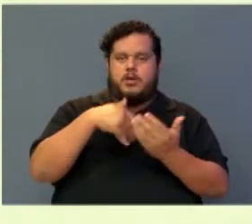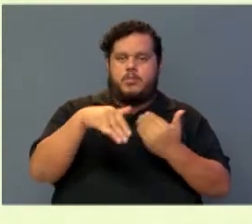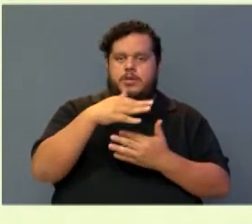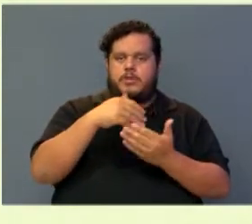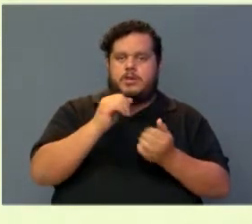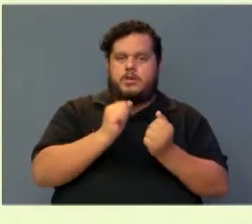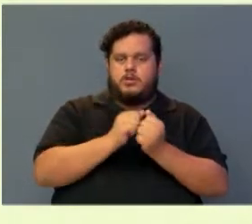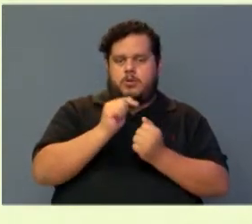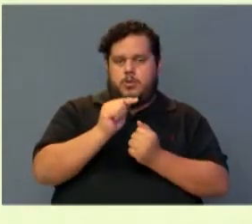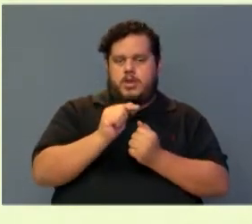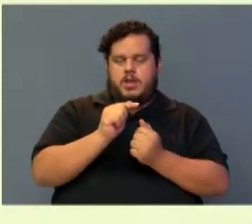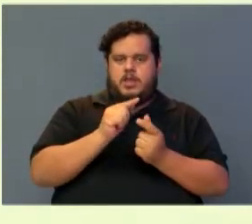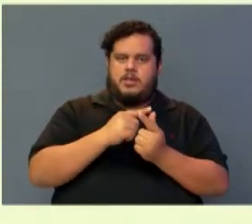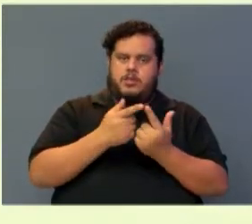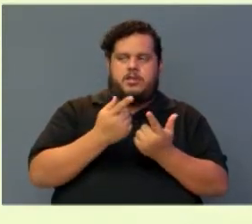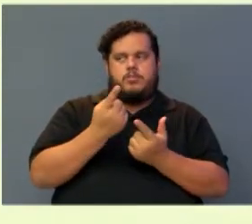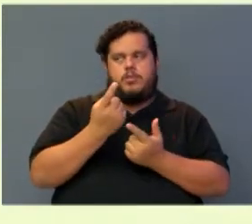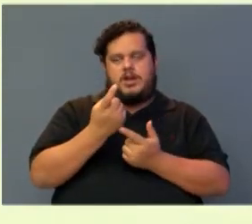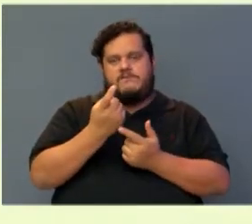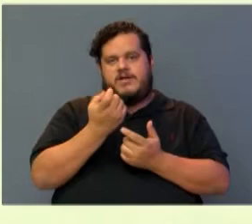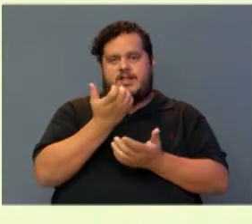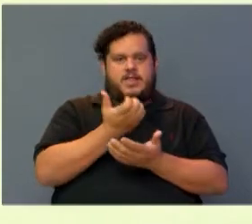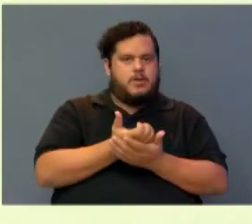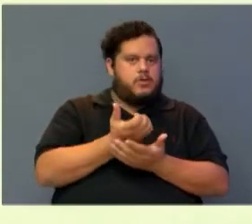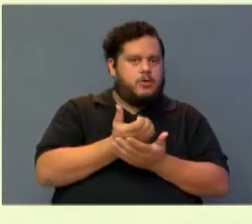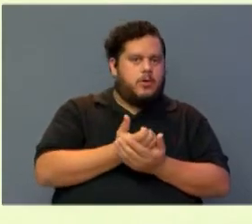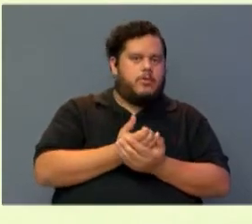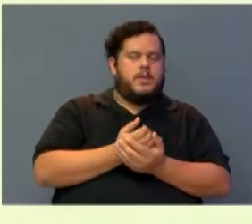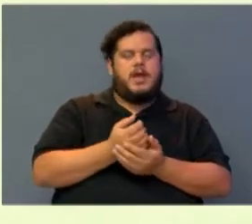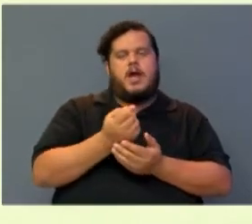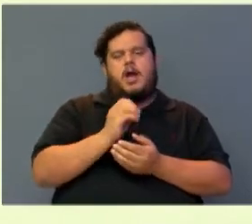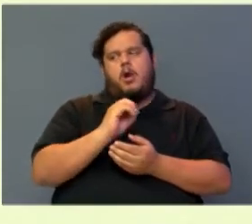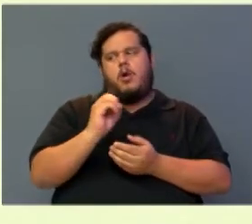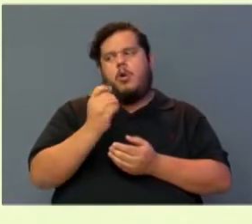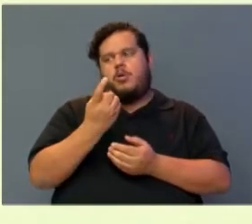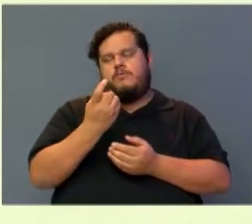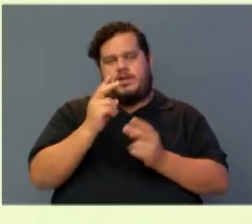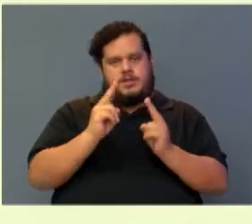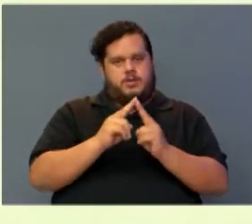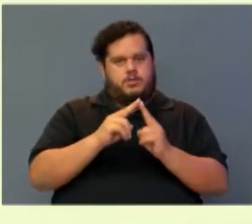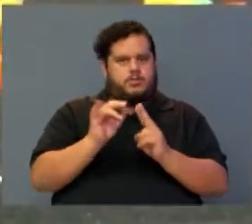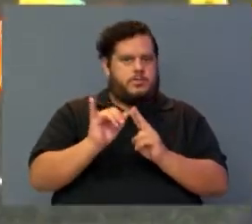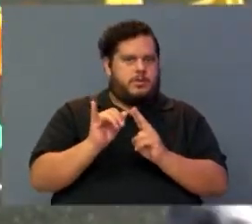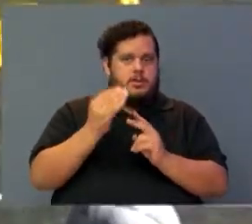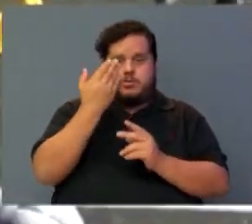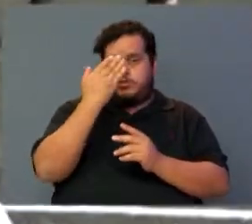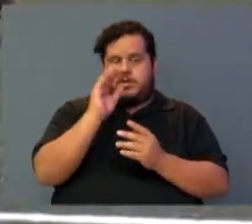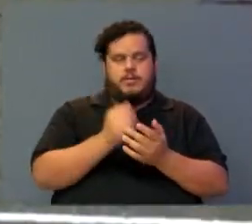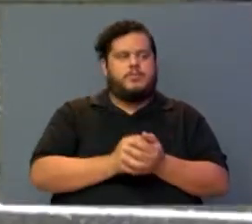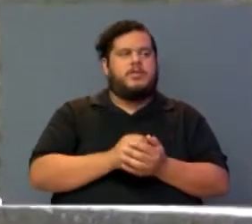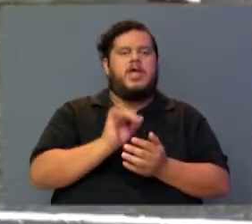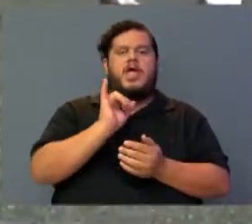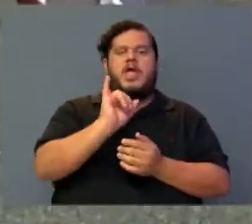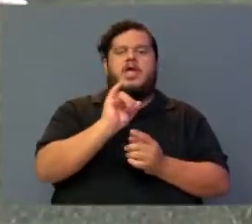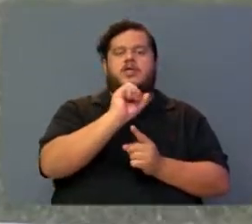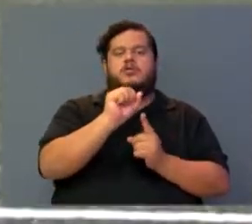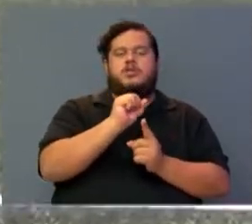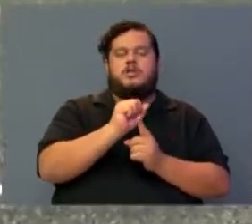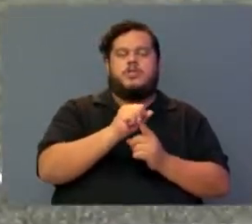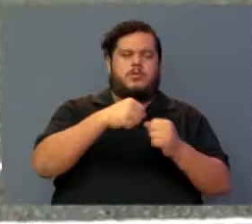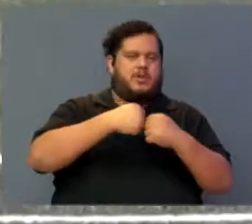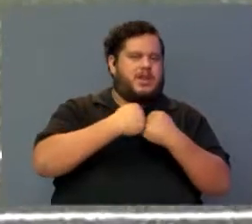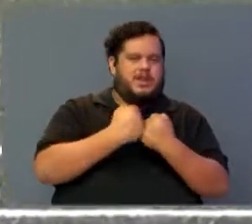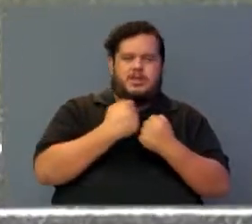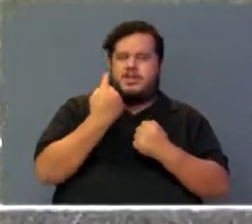momento por la falta económica, por falta de conocimiento también, no sabíamos. En su caso, las lesiones siempre